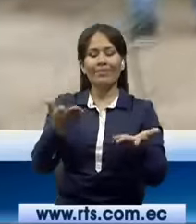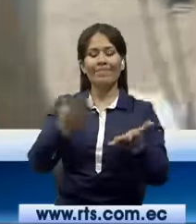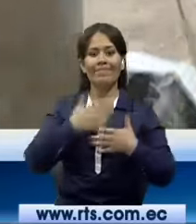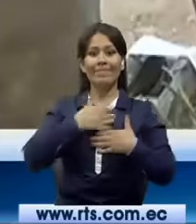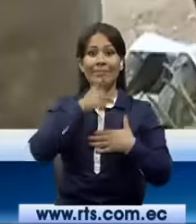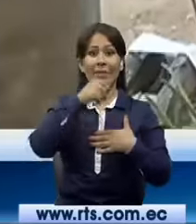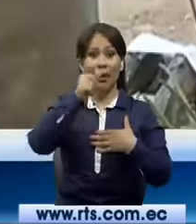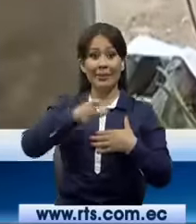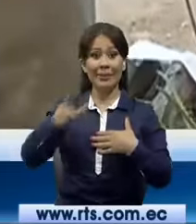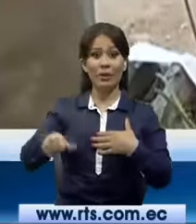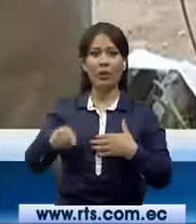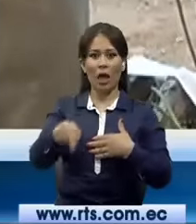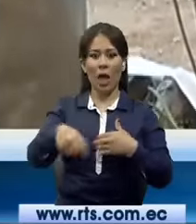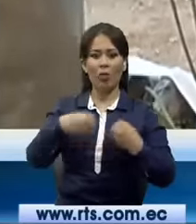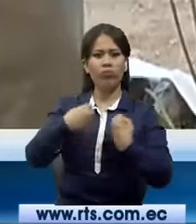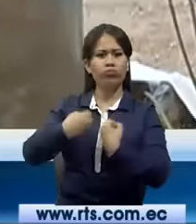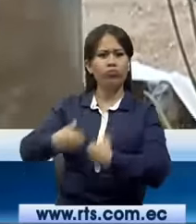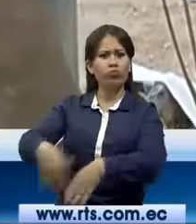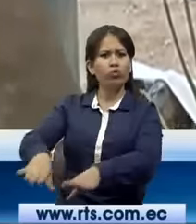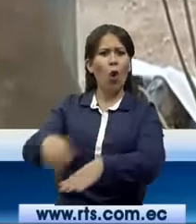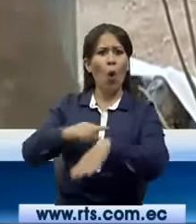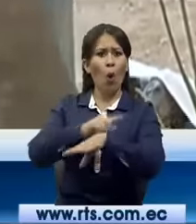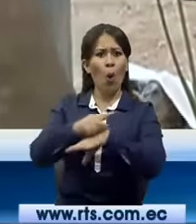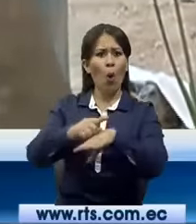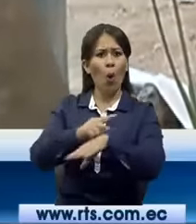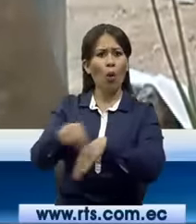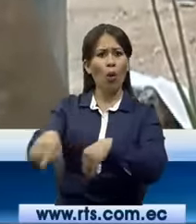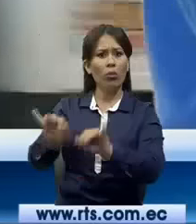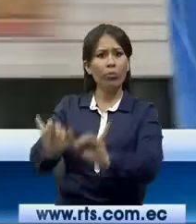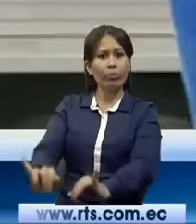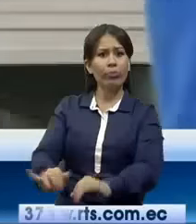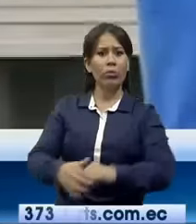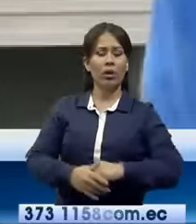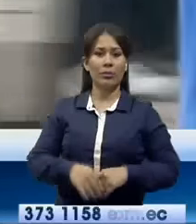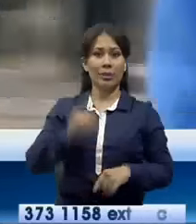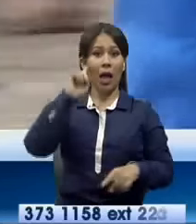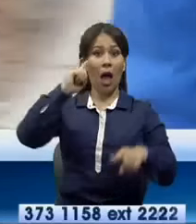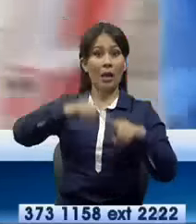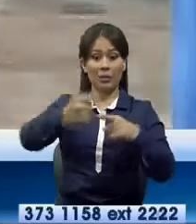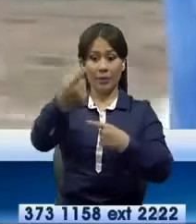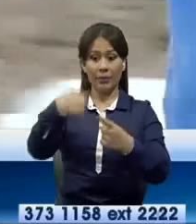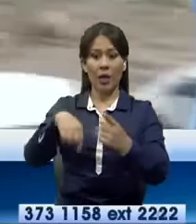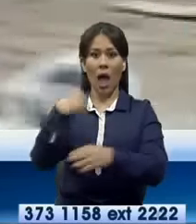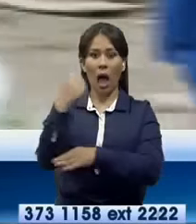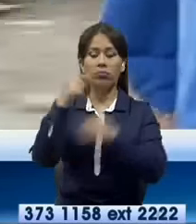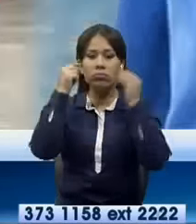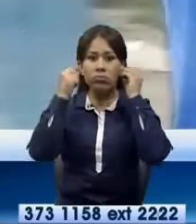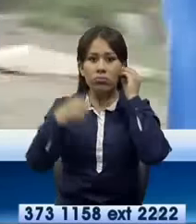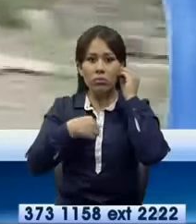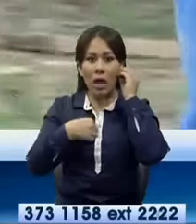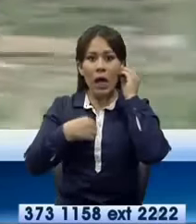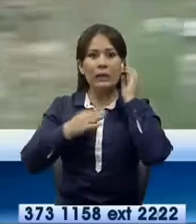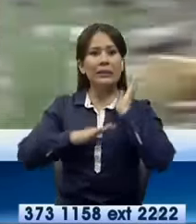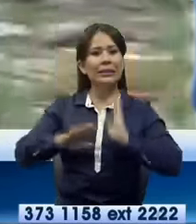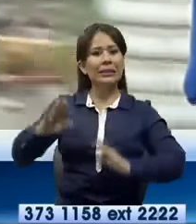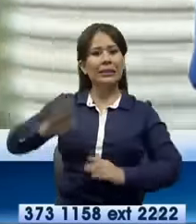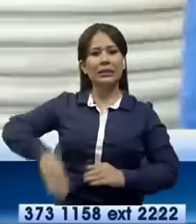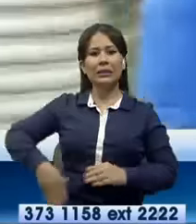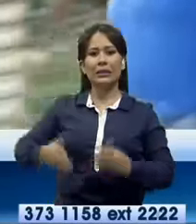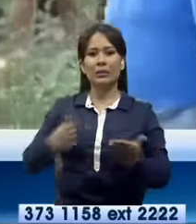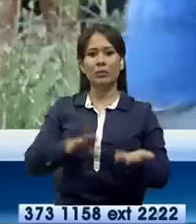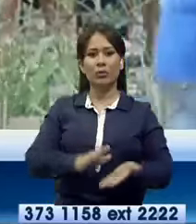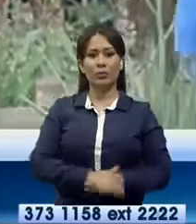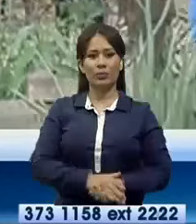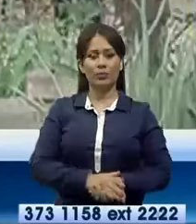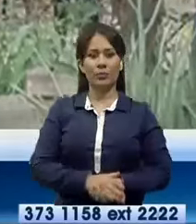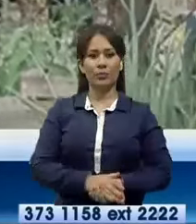el cuerpo estuvo tirado en el piso por varios minutos hasta que llegó la ambulancia a verificar el estado del hombre.